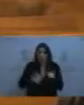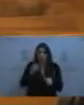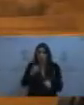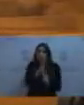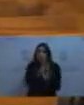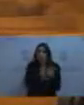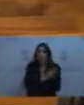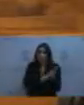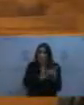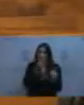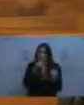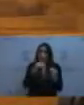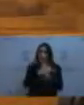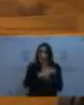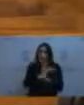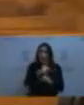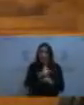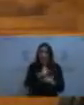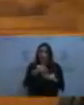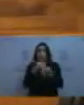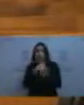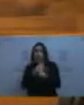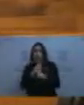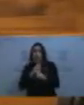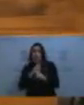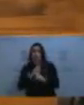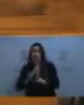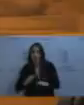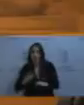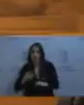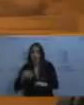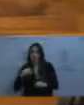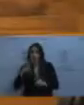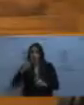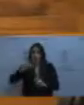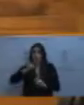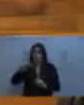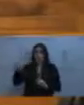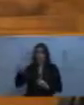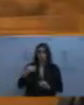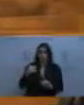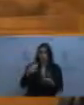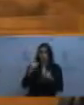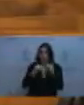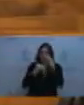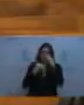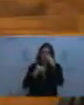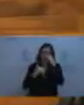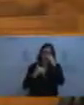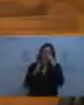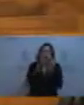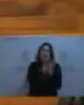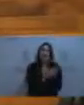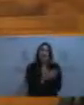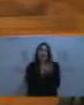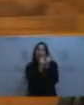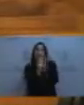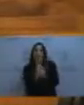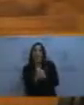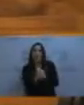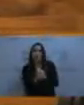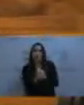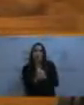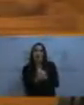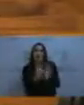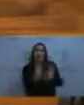del 1 de octubre y a finales de octubre, concluyo, señor presidente, que veo que me va a dar el toque, misteriosamente esos informes cambian y pasan a informarse